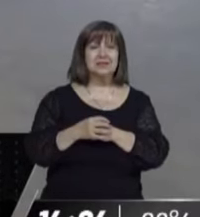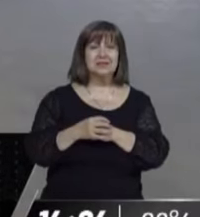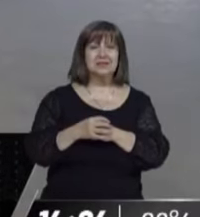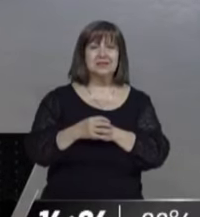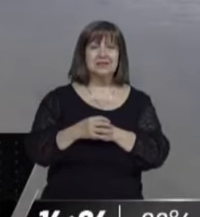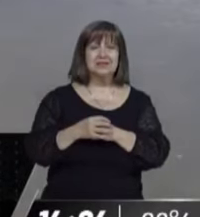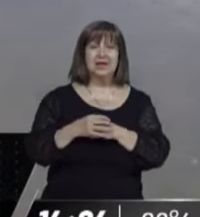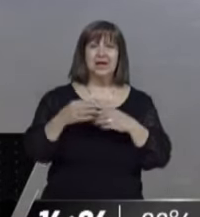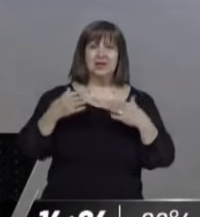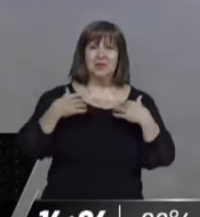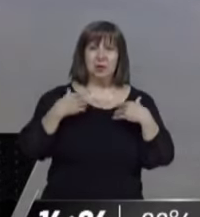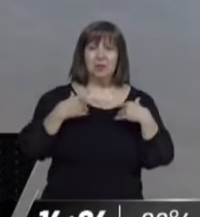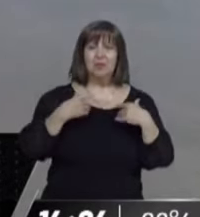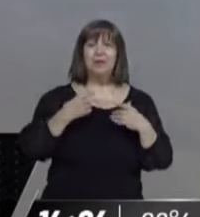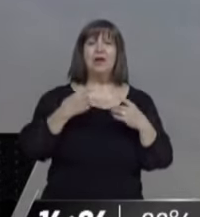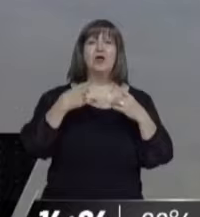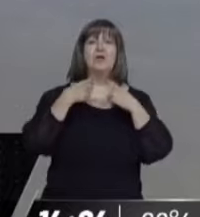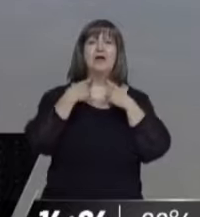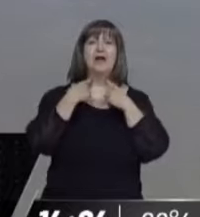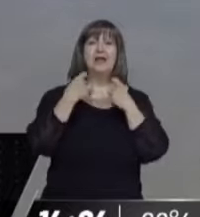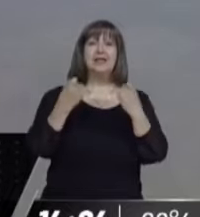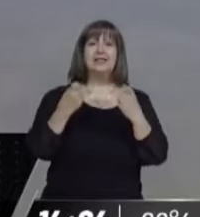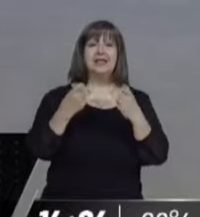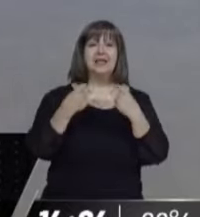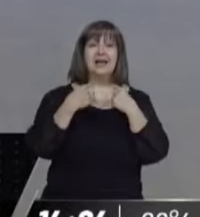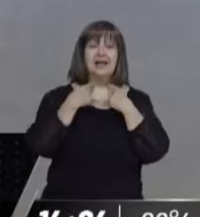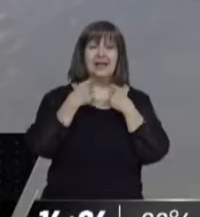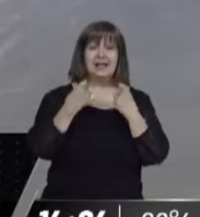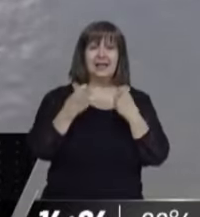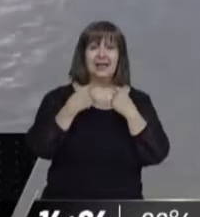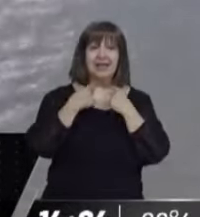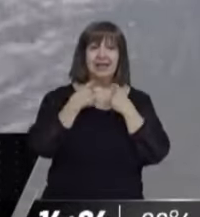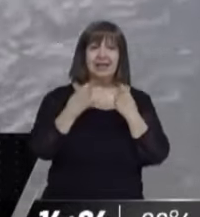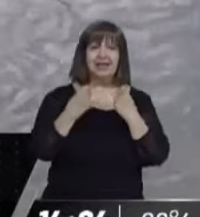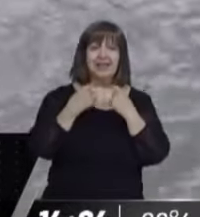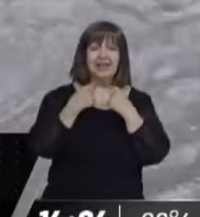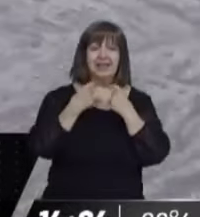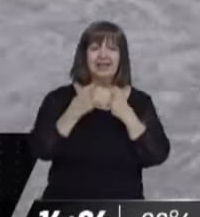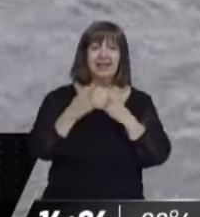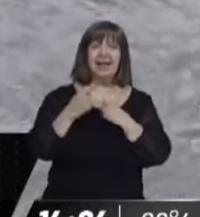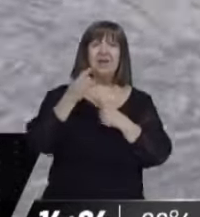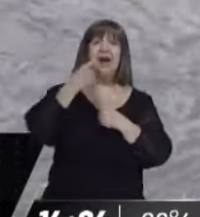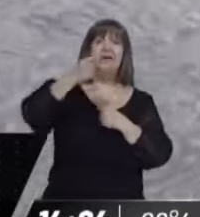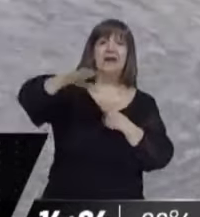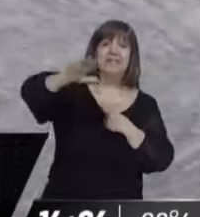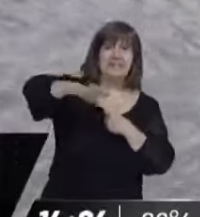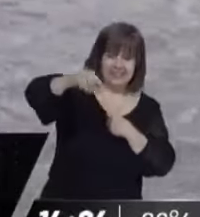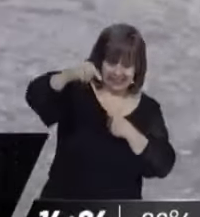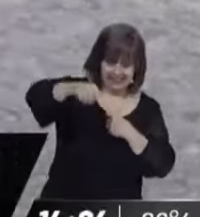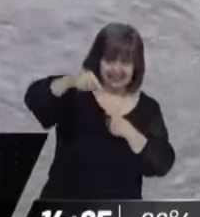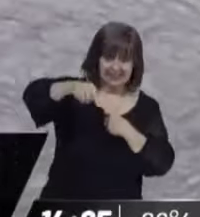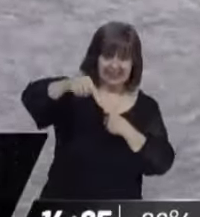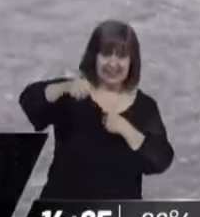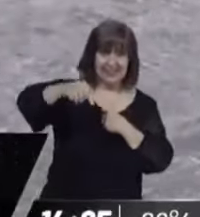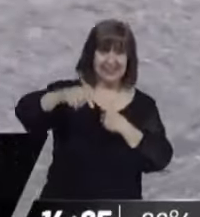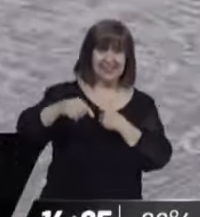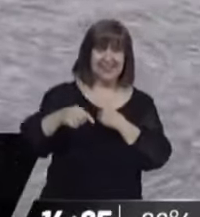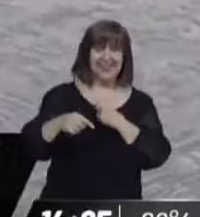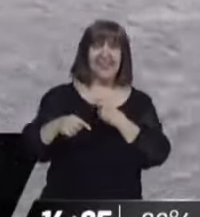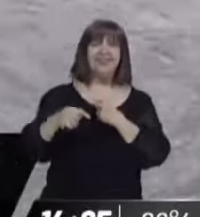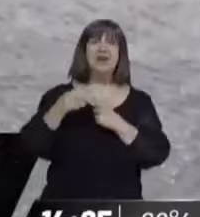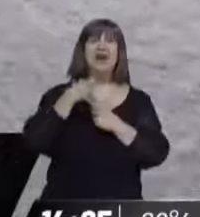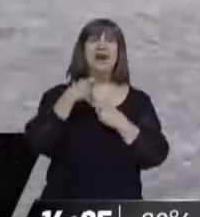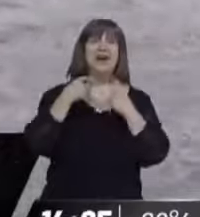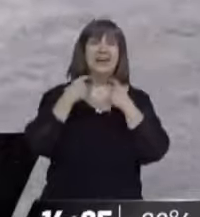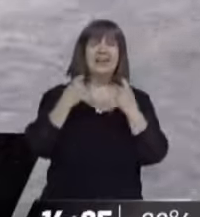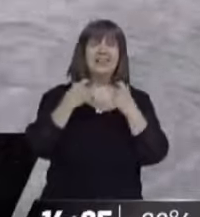está. ¿Puedo gritar en este noticiero? Obvio, ustedes Marcela. Saben que... Sí, hola. grite. No, porque vamos a ver si podemos hablar con las chicas. He hecho tantas cosas, chicos. Ya los mando,